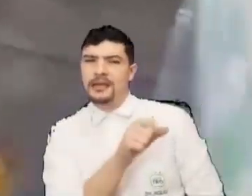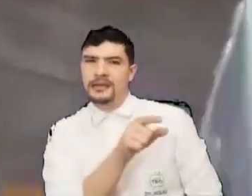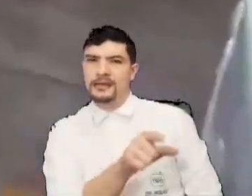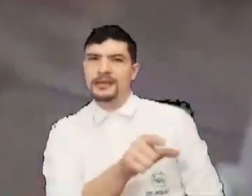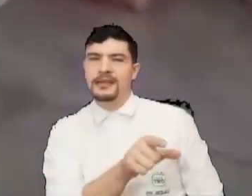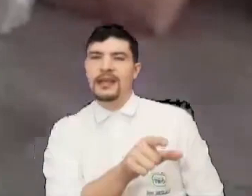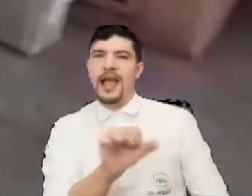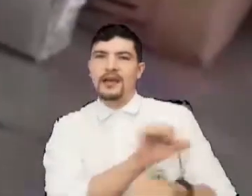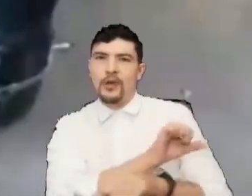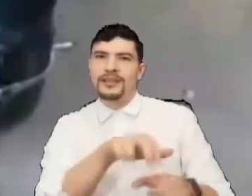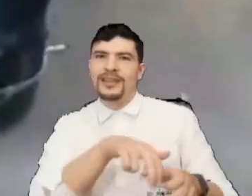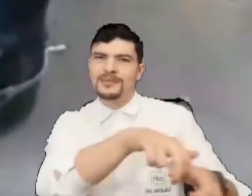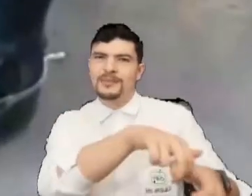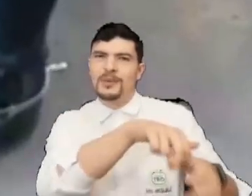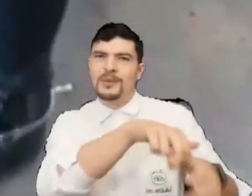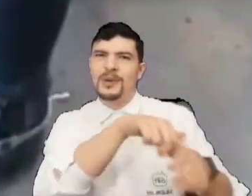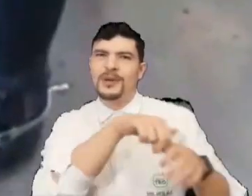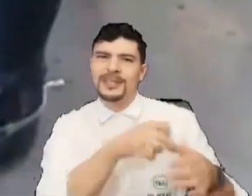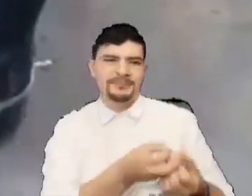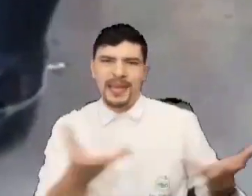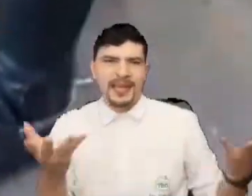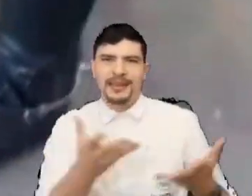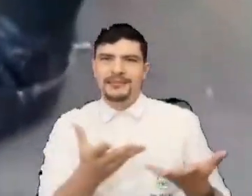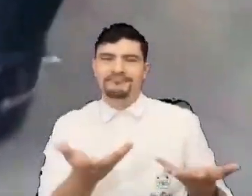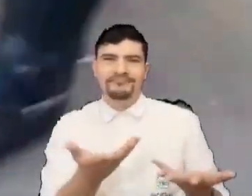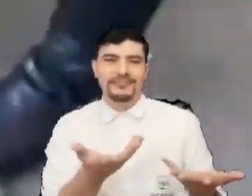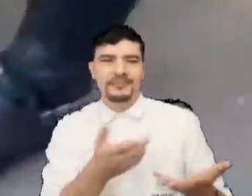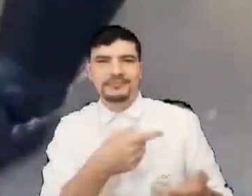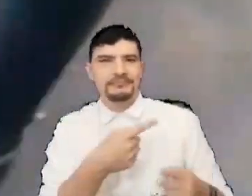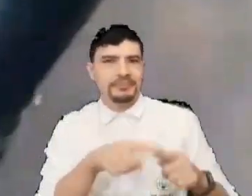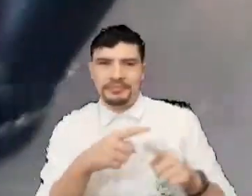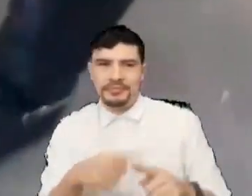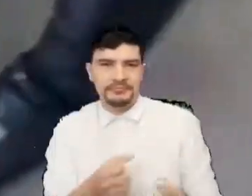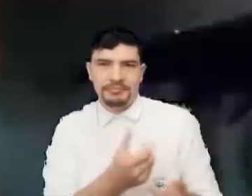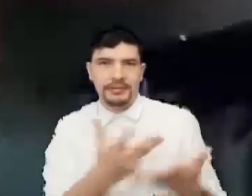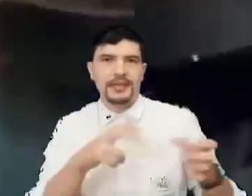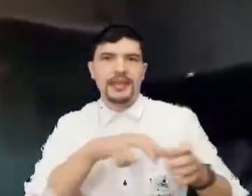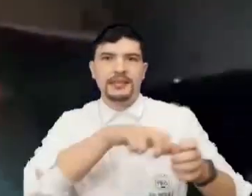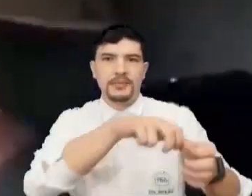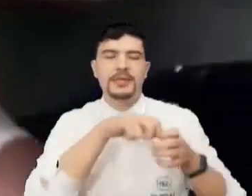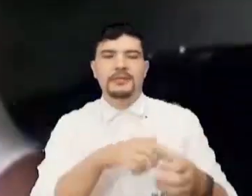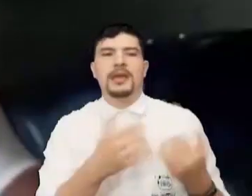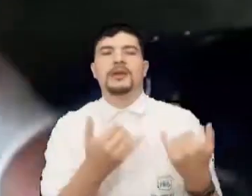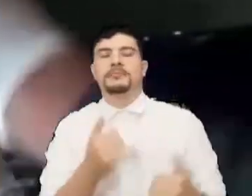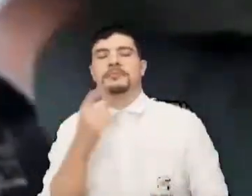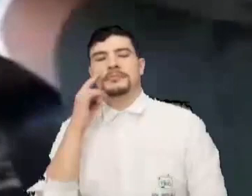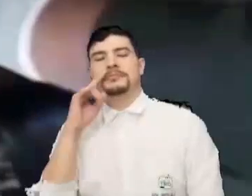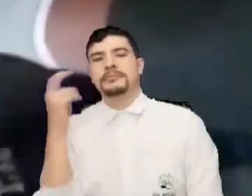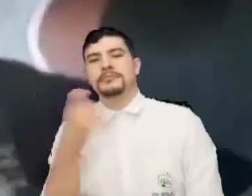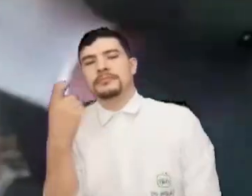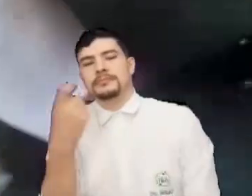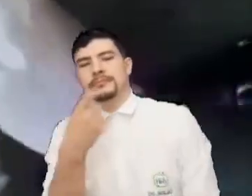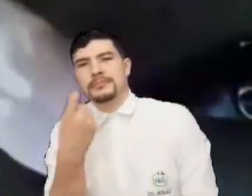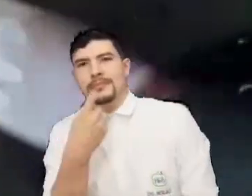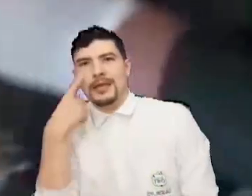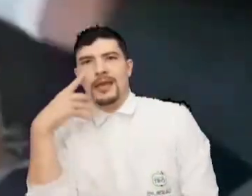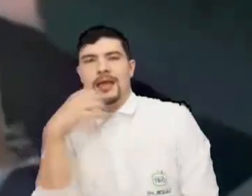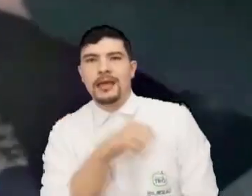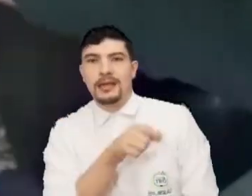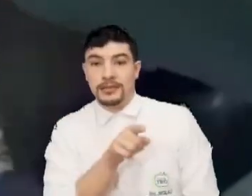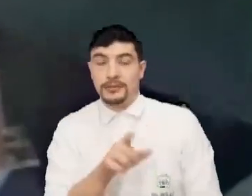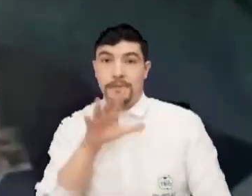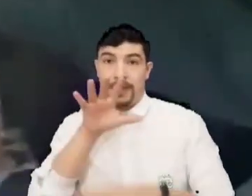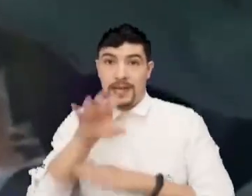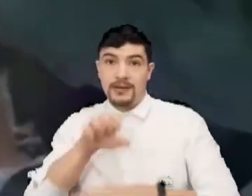carabineros y guías caninos junto con sus dos mejores perros antidroga se encargaron de descubrir varios kilos de marihuana que se